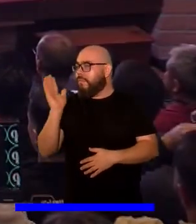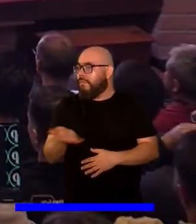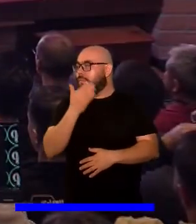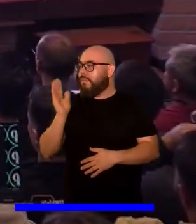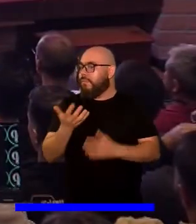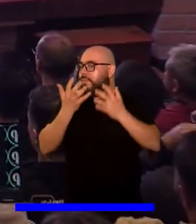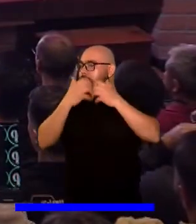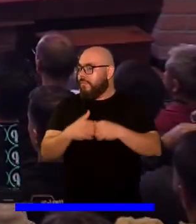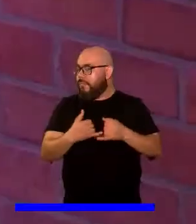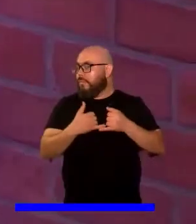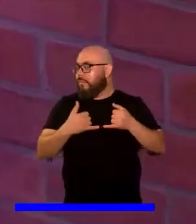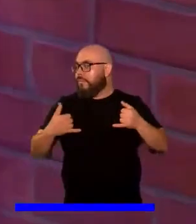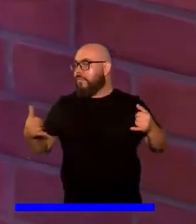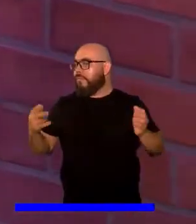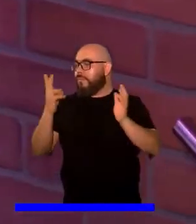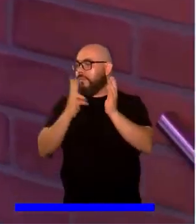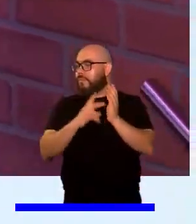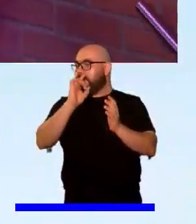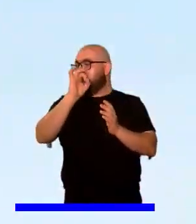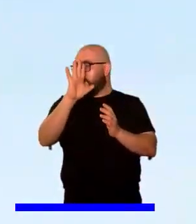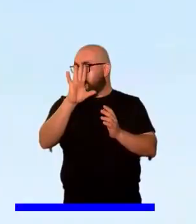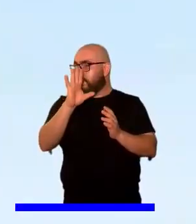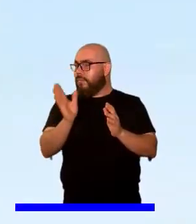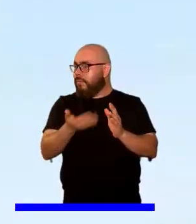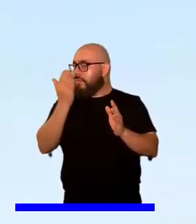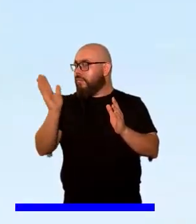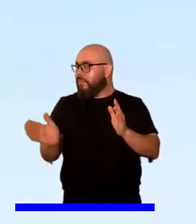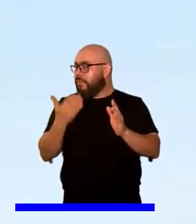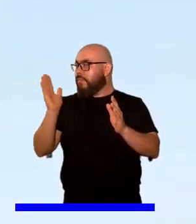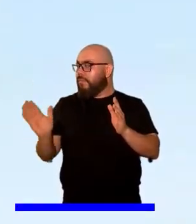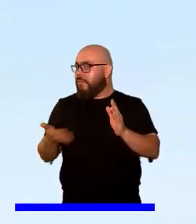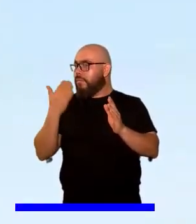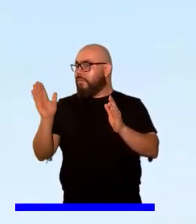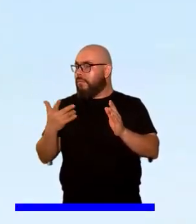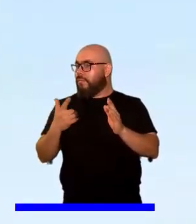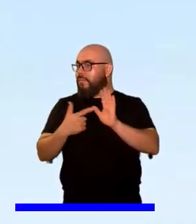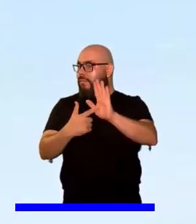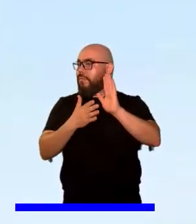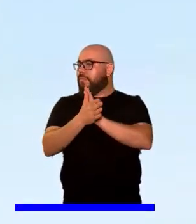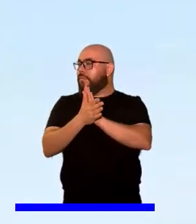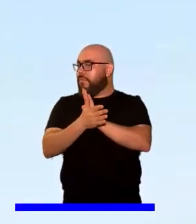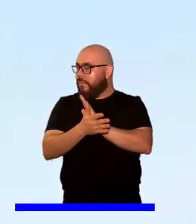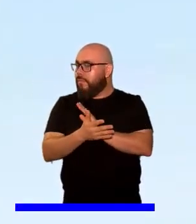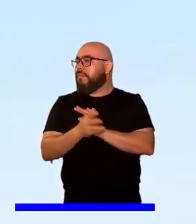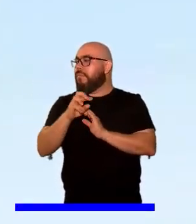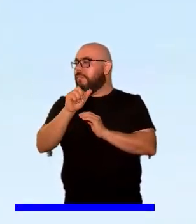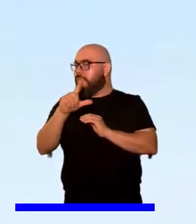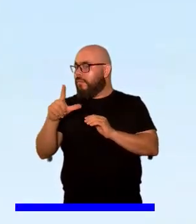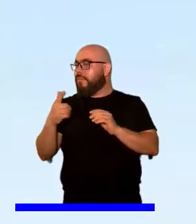pero esta línea de tiempo comienza en 2015 porque ahí empieza a salir algo que no solamente es orientado a